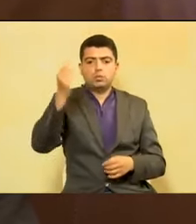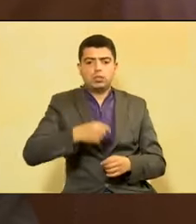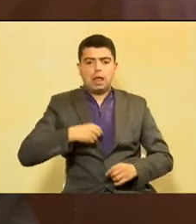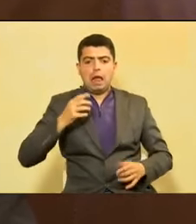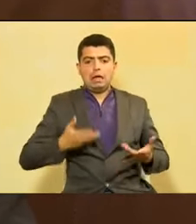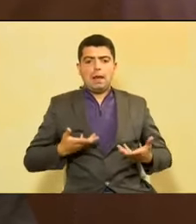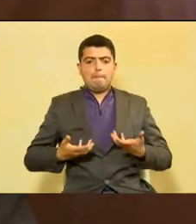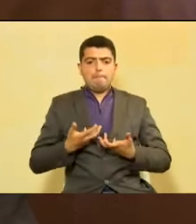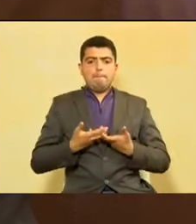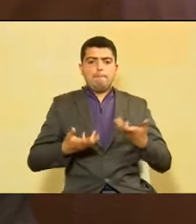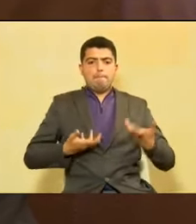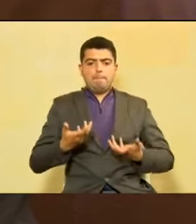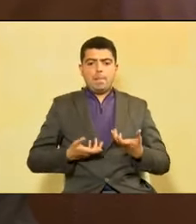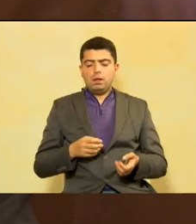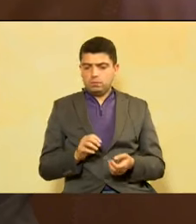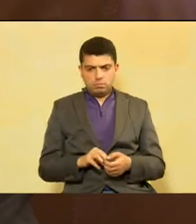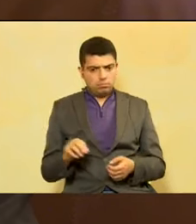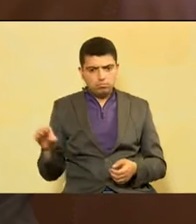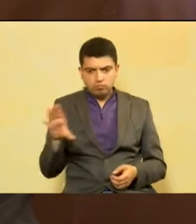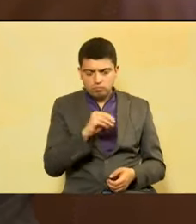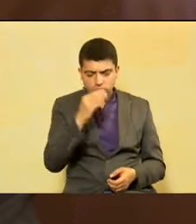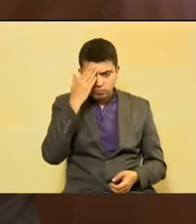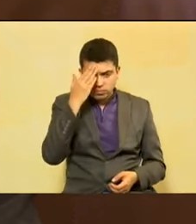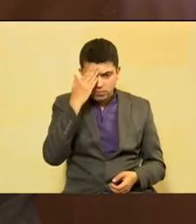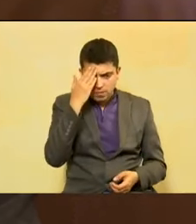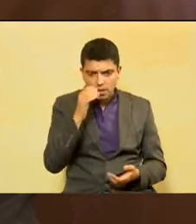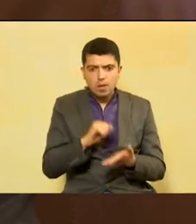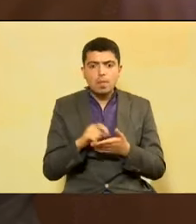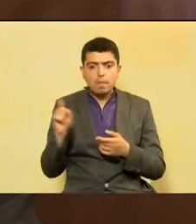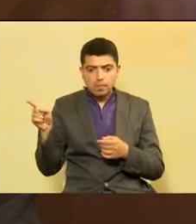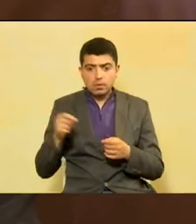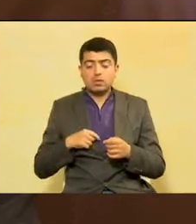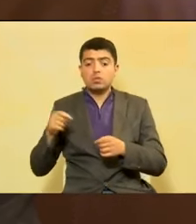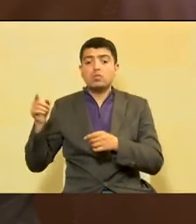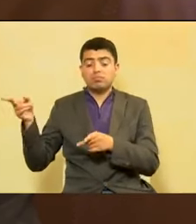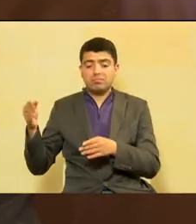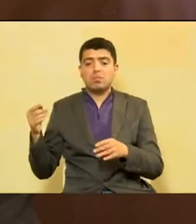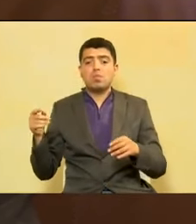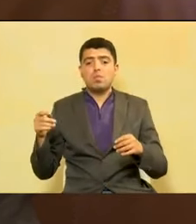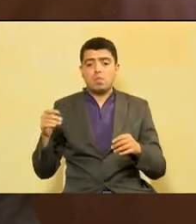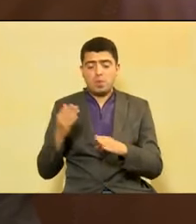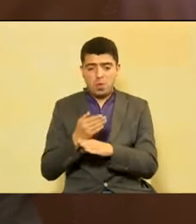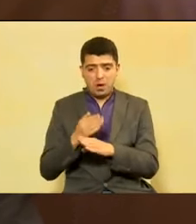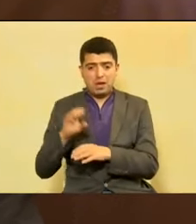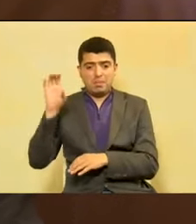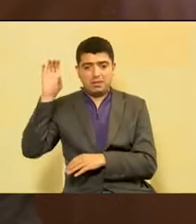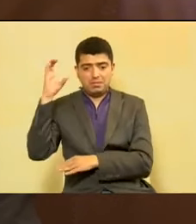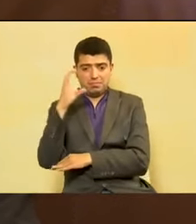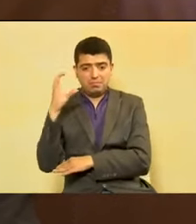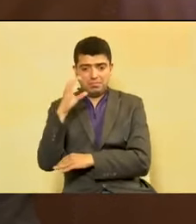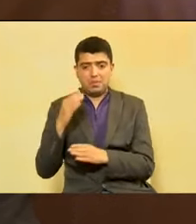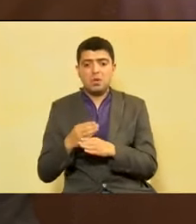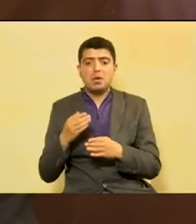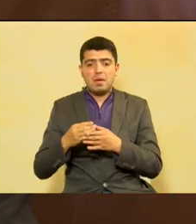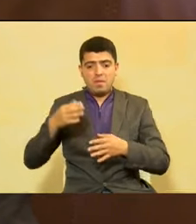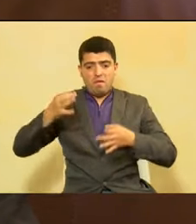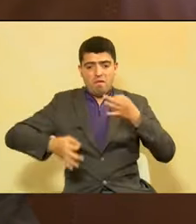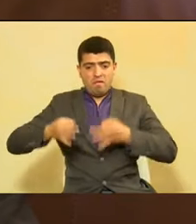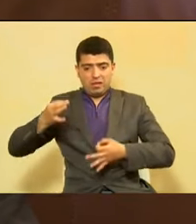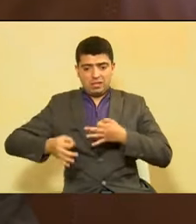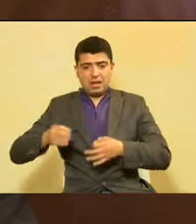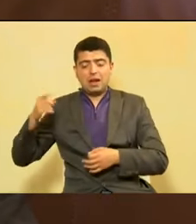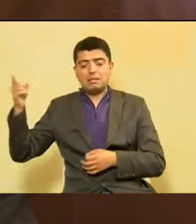poder cumplir Entonces todos sabemos que el país tiene un problema fiscal muy grande pero eso lo sabíamos desde hace mucho